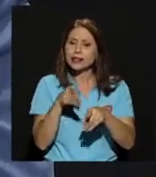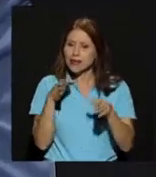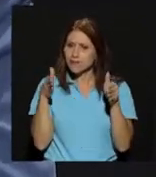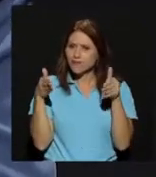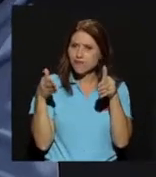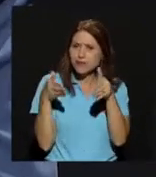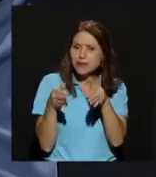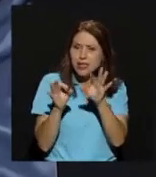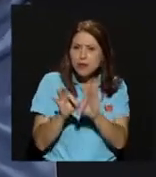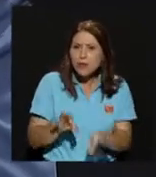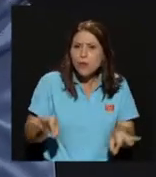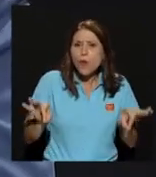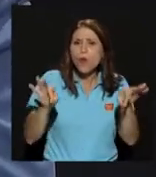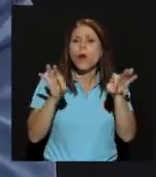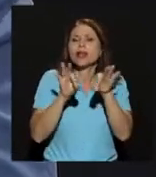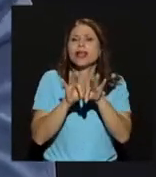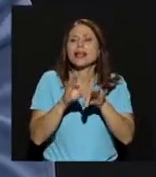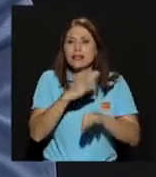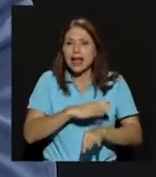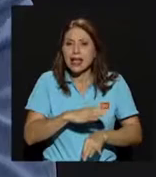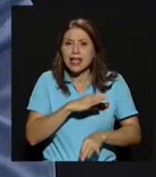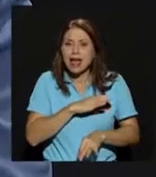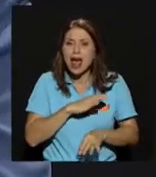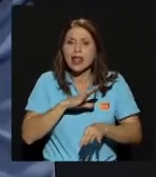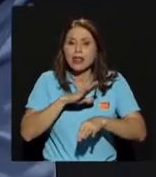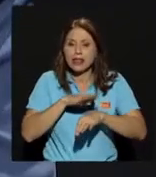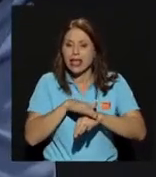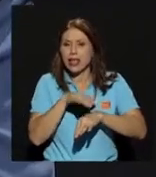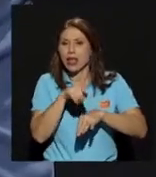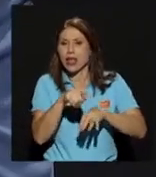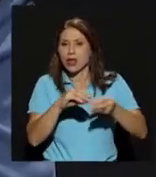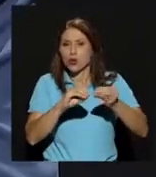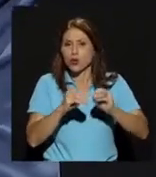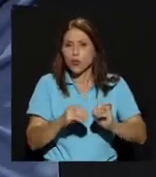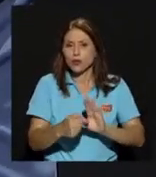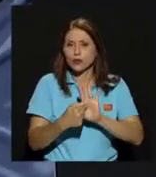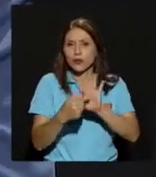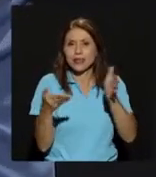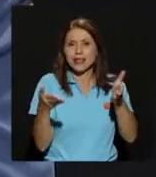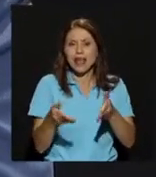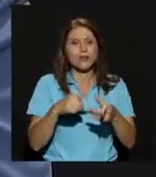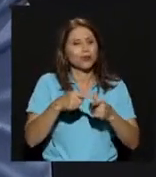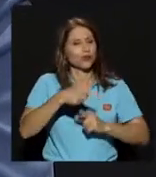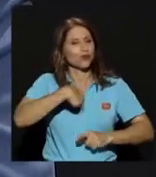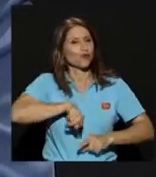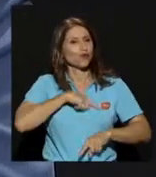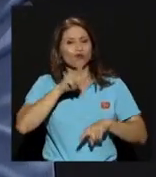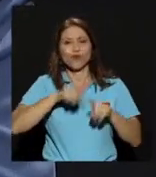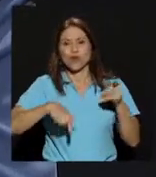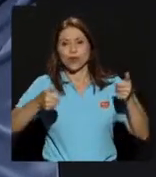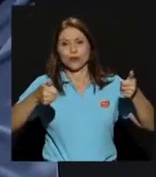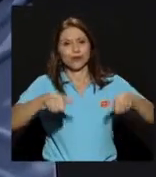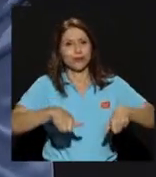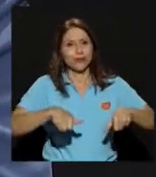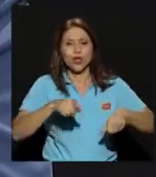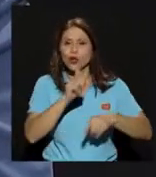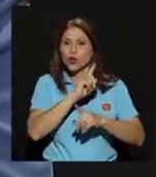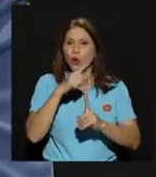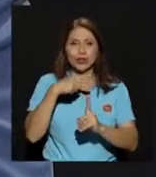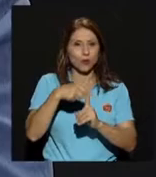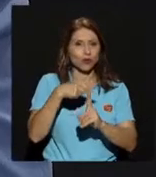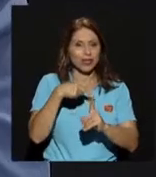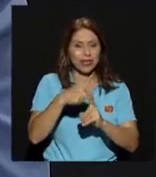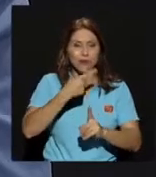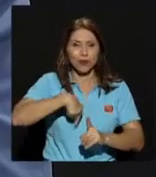calidad de las cifras presentadas lo cual no nos permite darle un aval o sea no es no es positivo nuestro